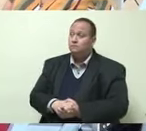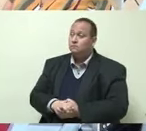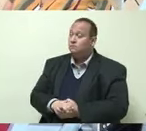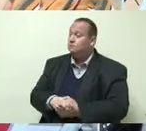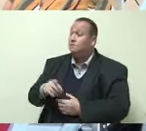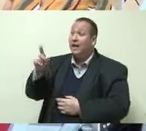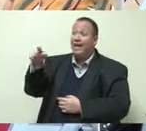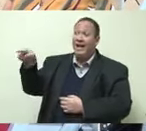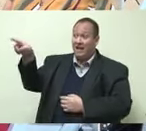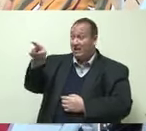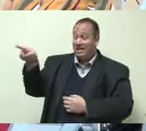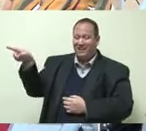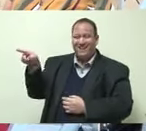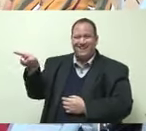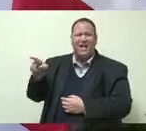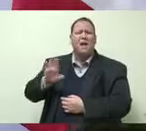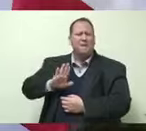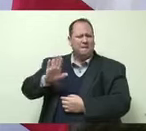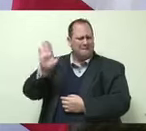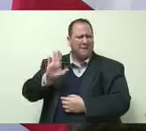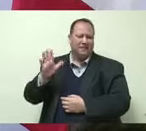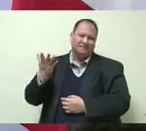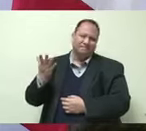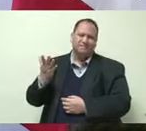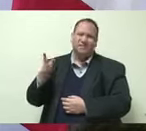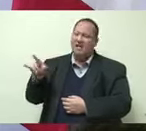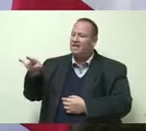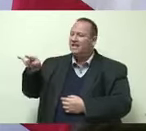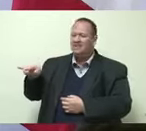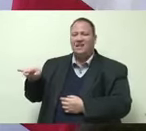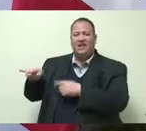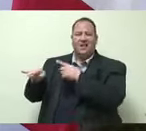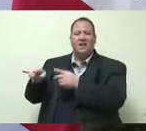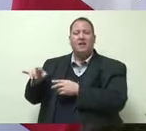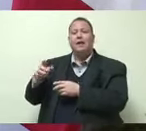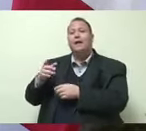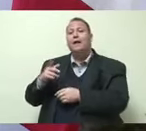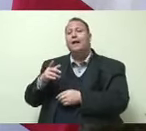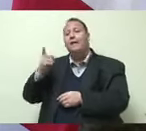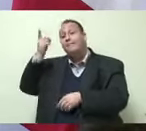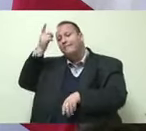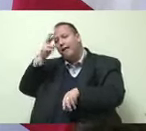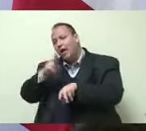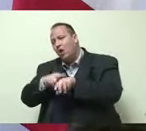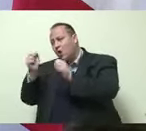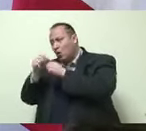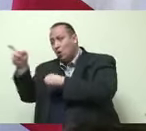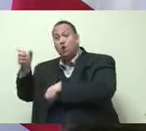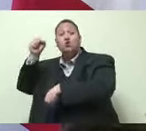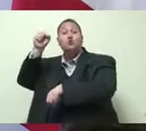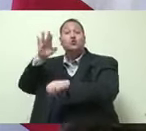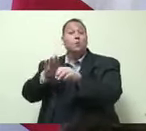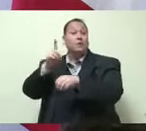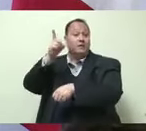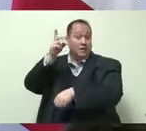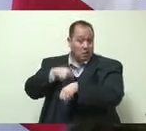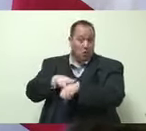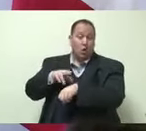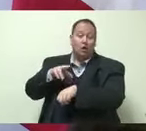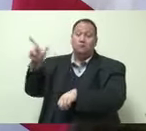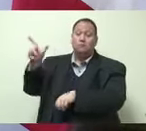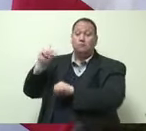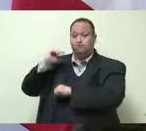ellos? Al parecer se encontraban en compañía tanto del propio director, el subdirector y el comandante,